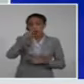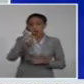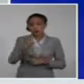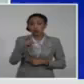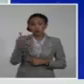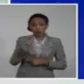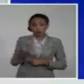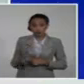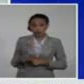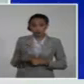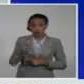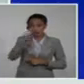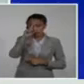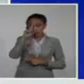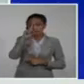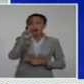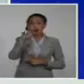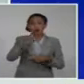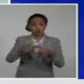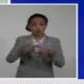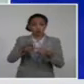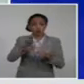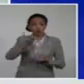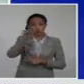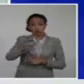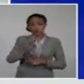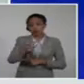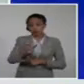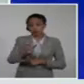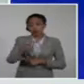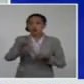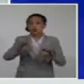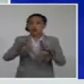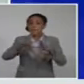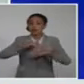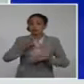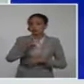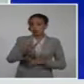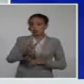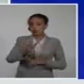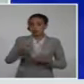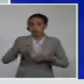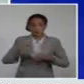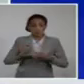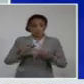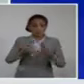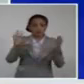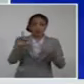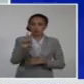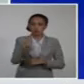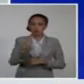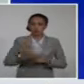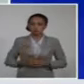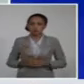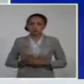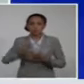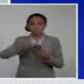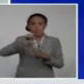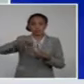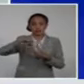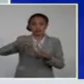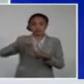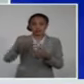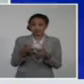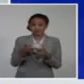Norte con 3, Nueva Paz con 2 y Madruga con 1. Matanzas incrementa